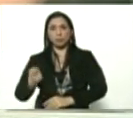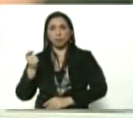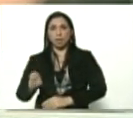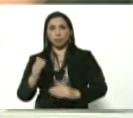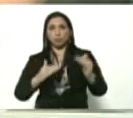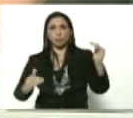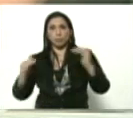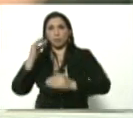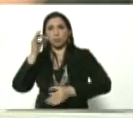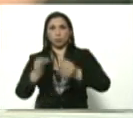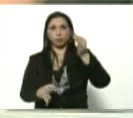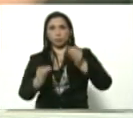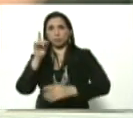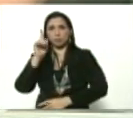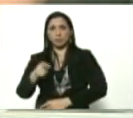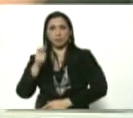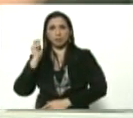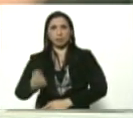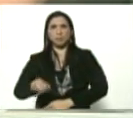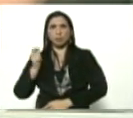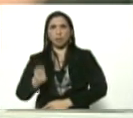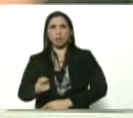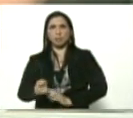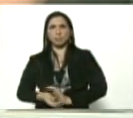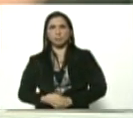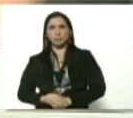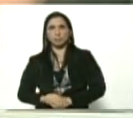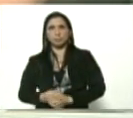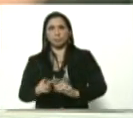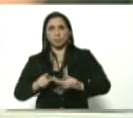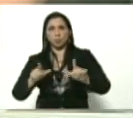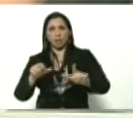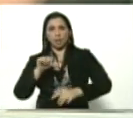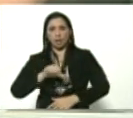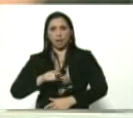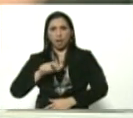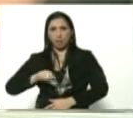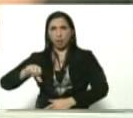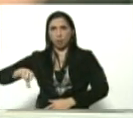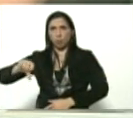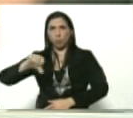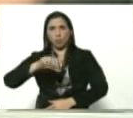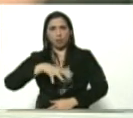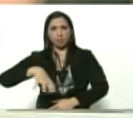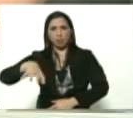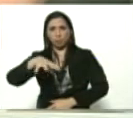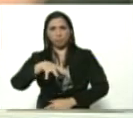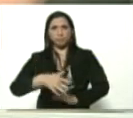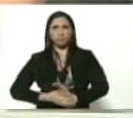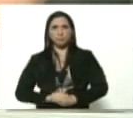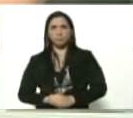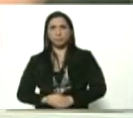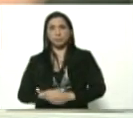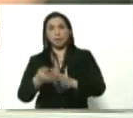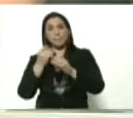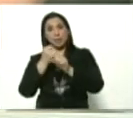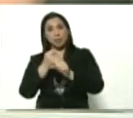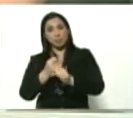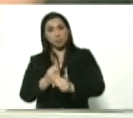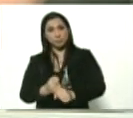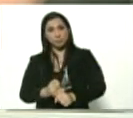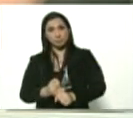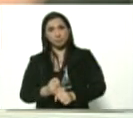de Justicia y los tribunales locales en cada uno de los estados. Así que esperemos